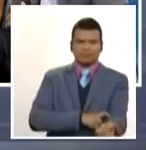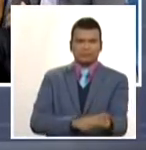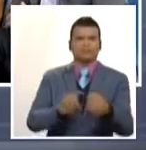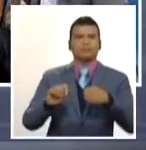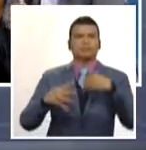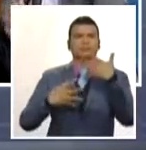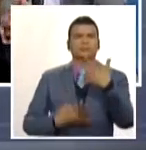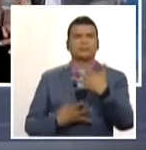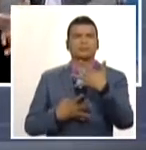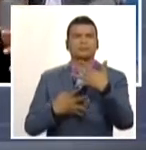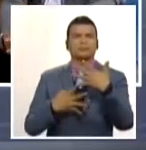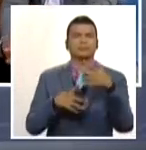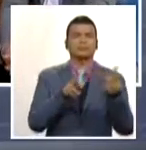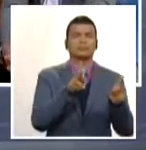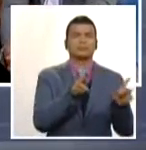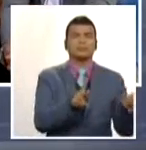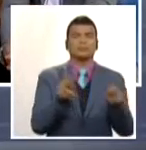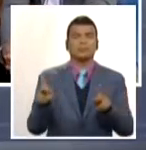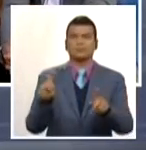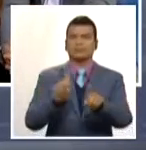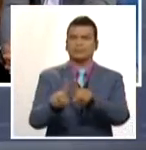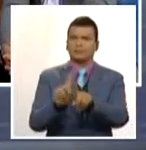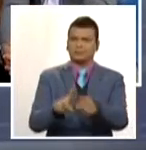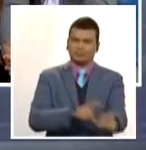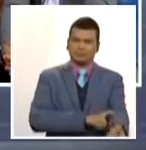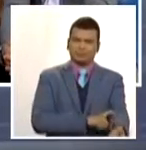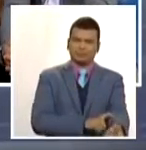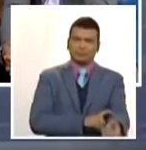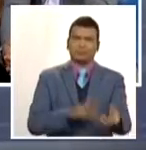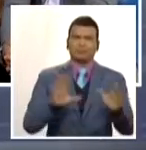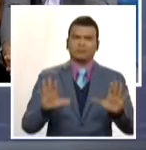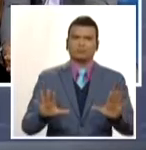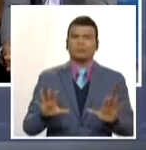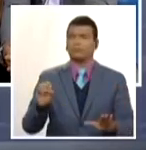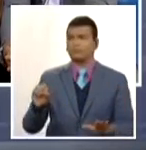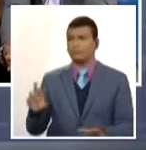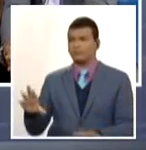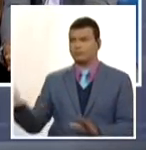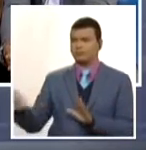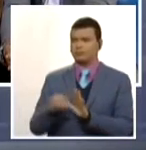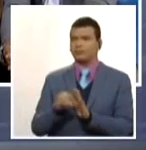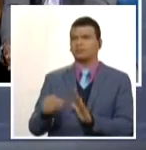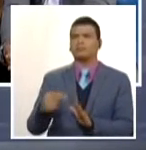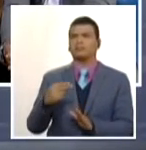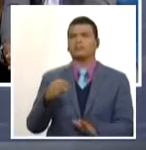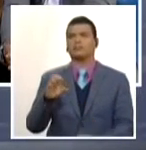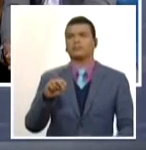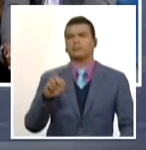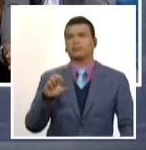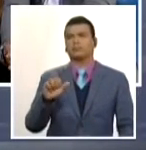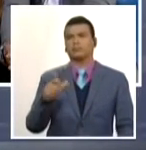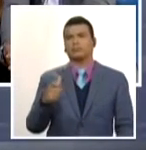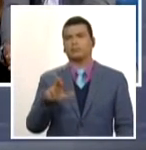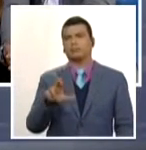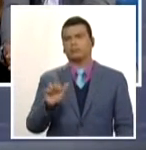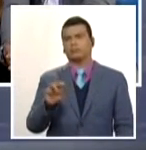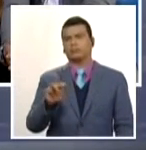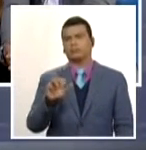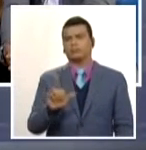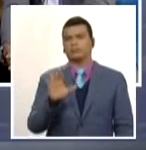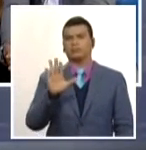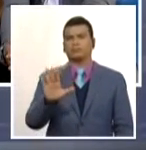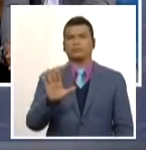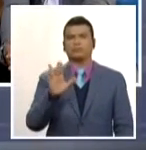tipos de personalidad según una corriente holística oriental que se llama el Eneagrama, que se basa en una